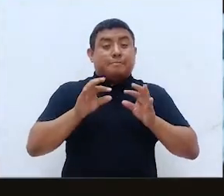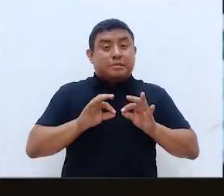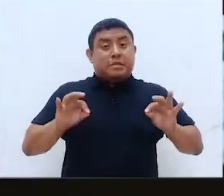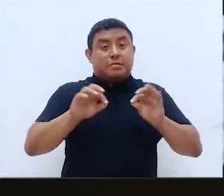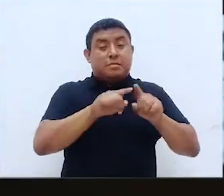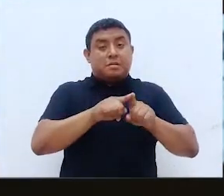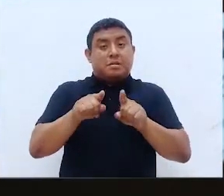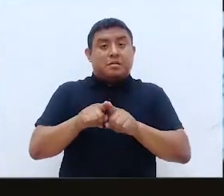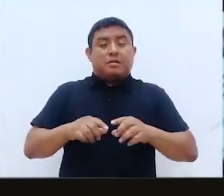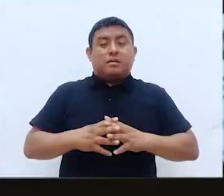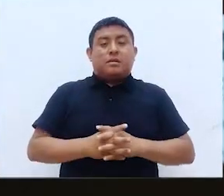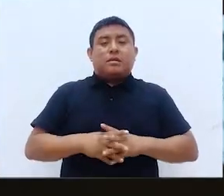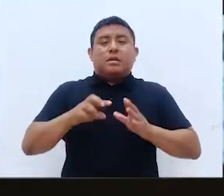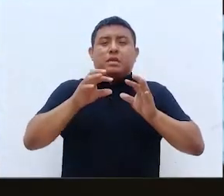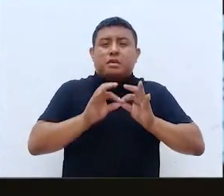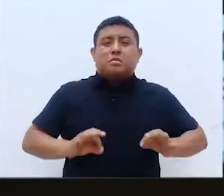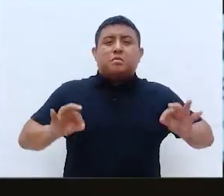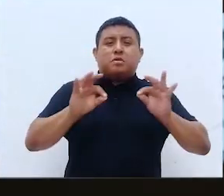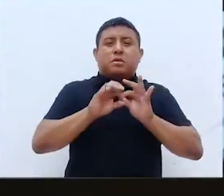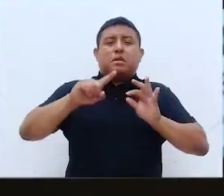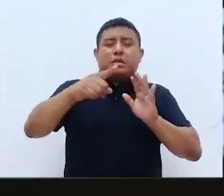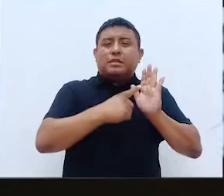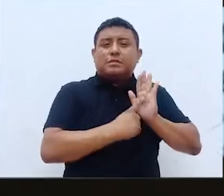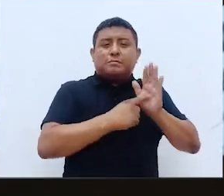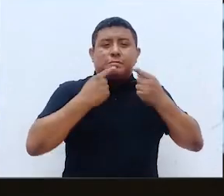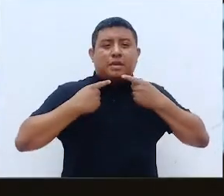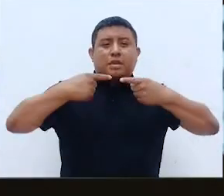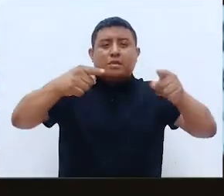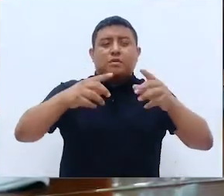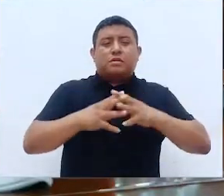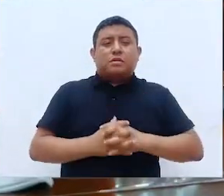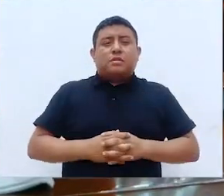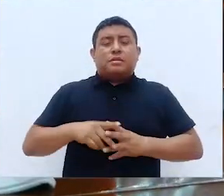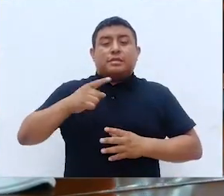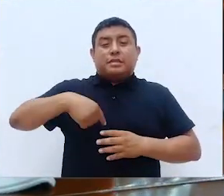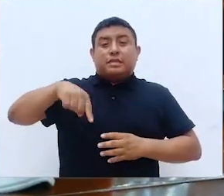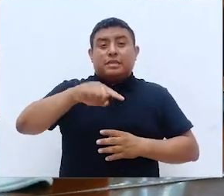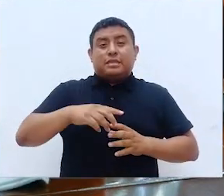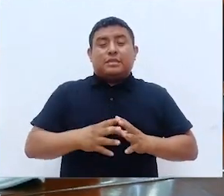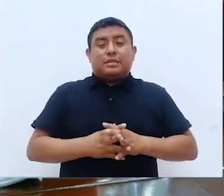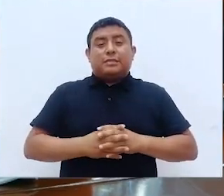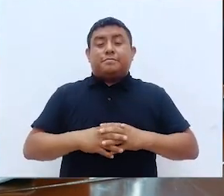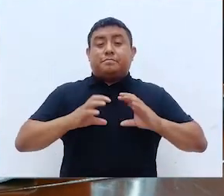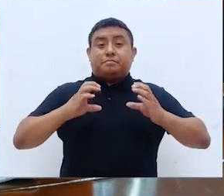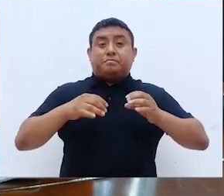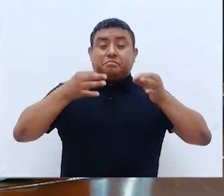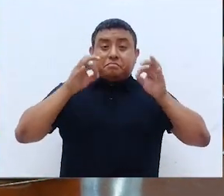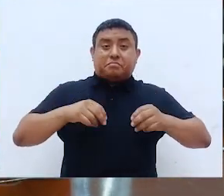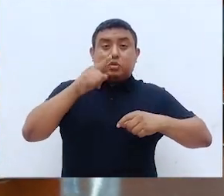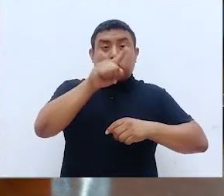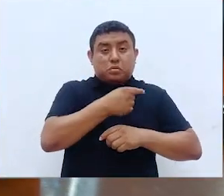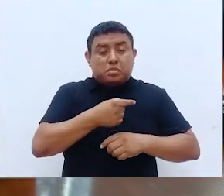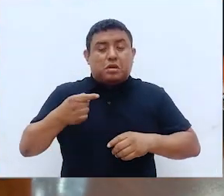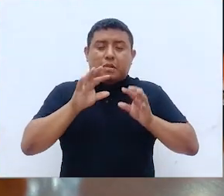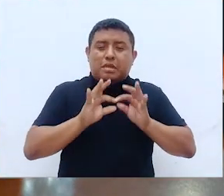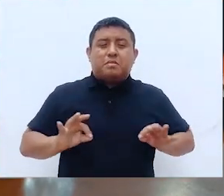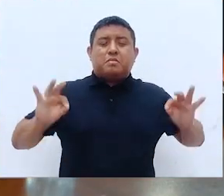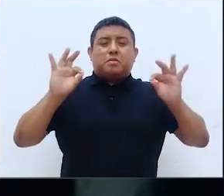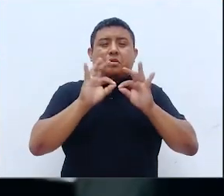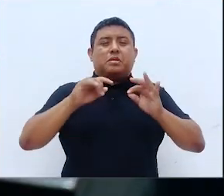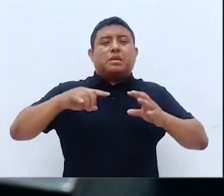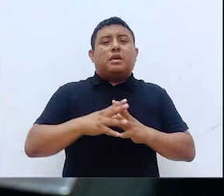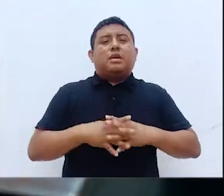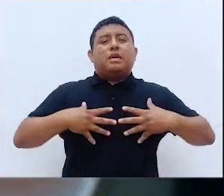obviamente también muy importante hacer este anuncio de empezar este curso justamente en una semana tan